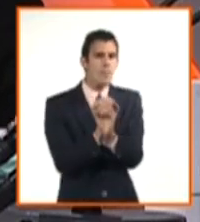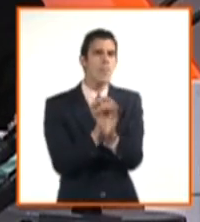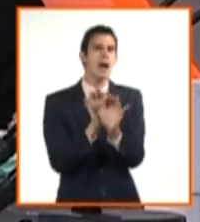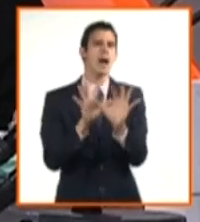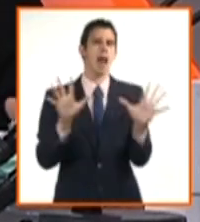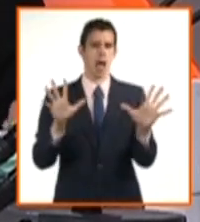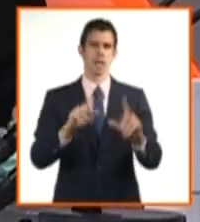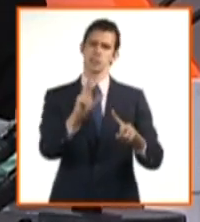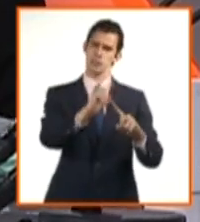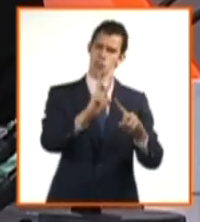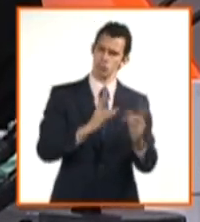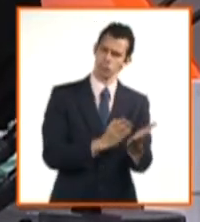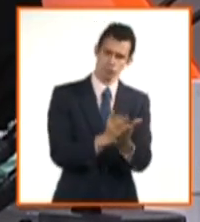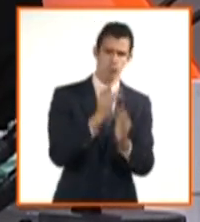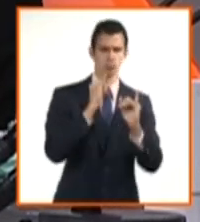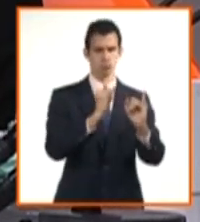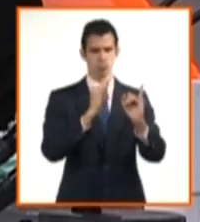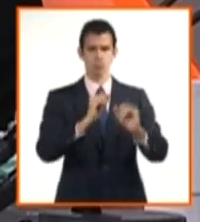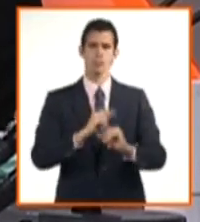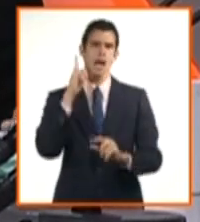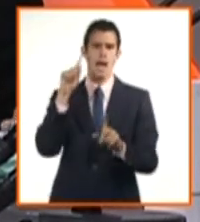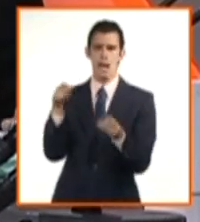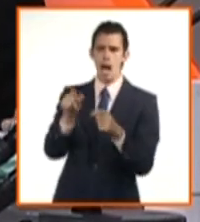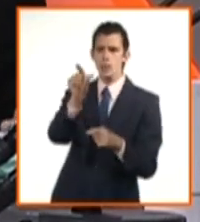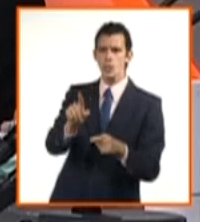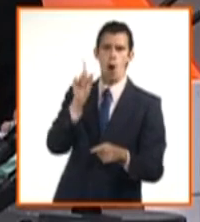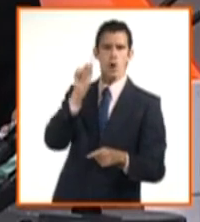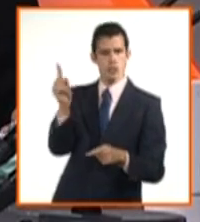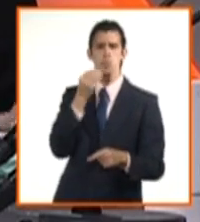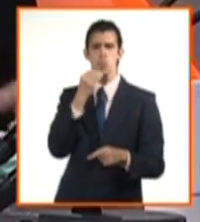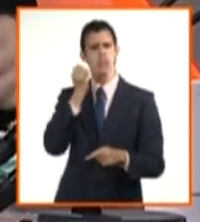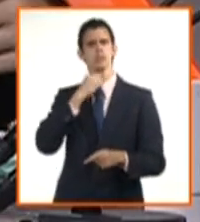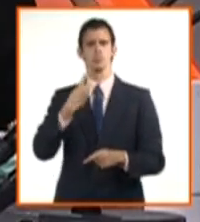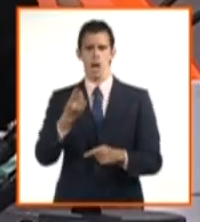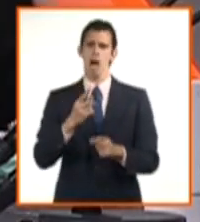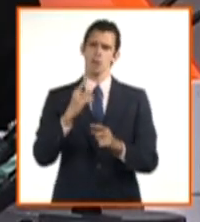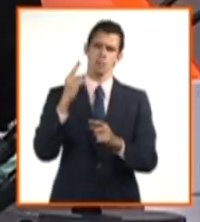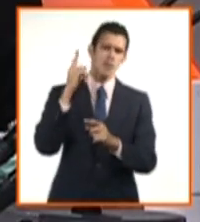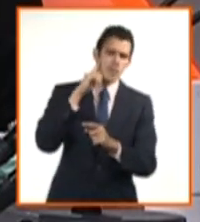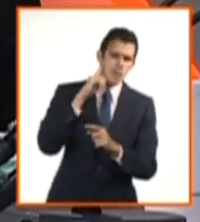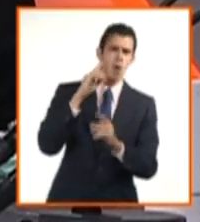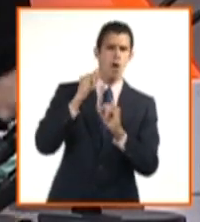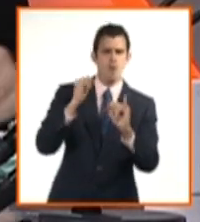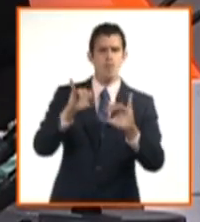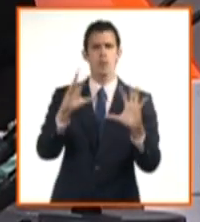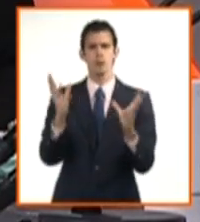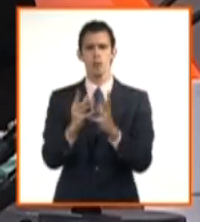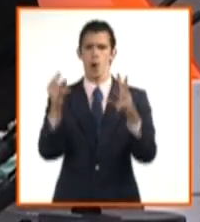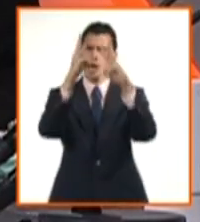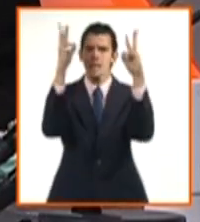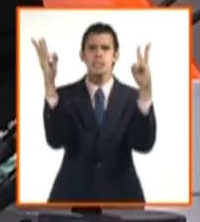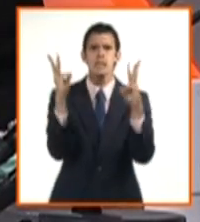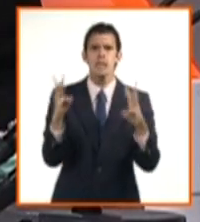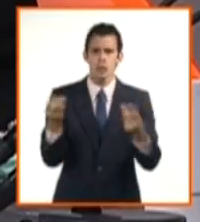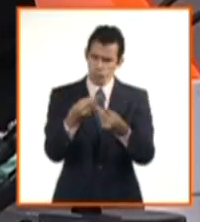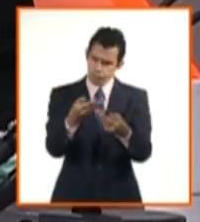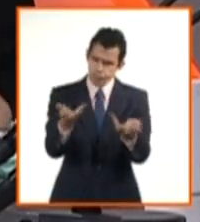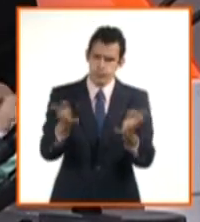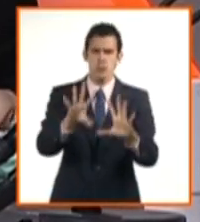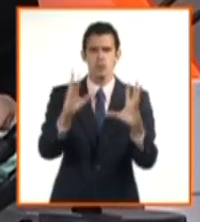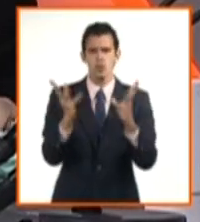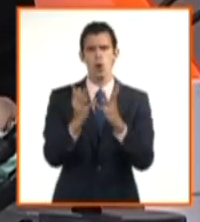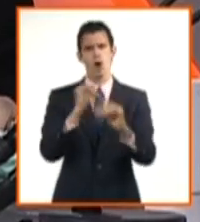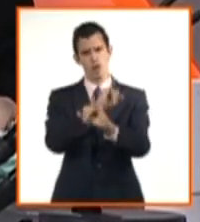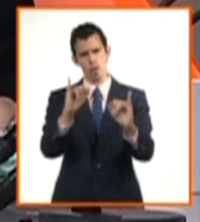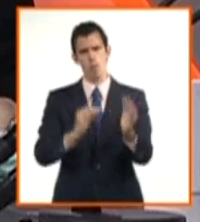estaba conectada con nosotros también en esta emisión y todos los medios de comunicación del país las redes sociales pues están en función de esta información